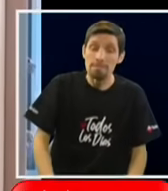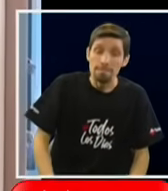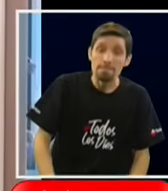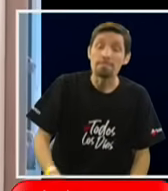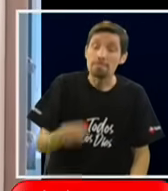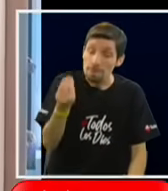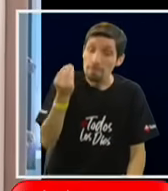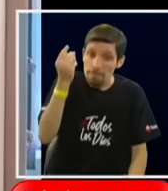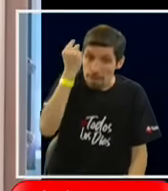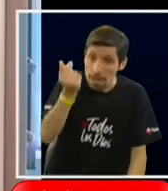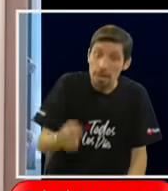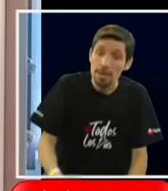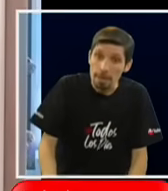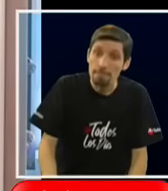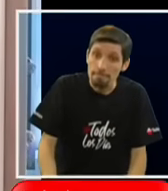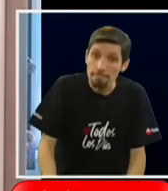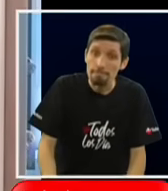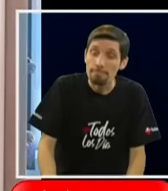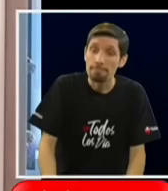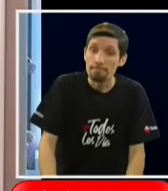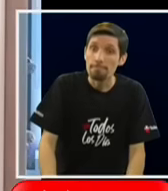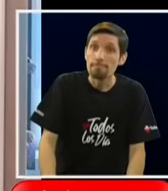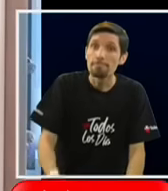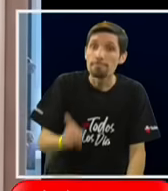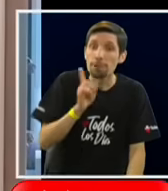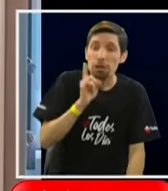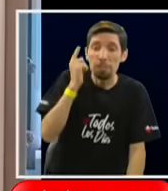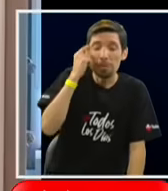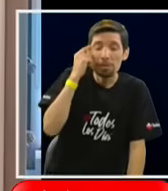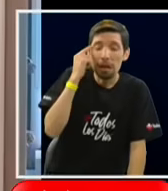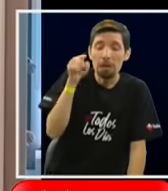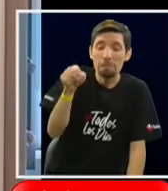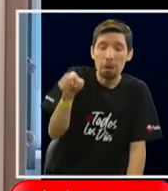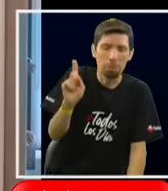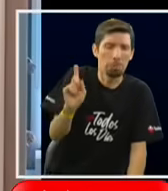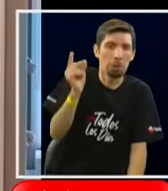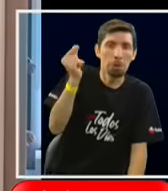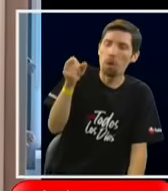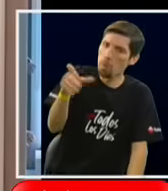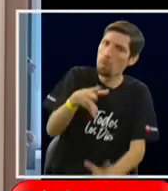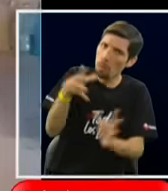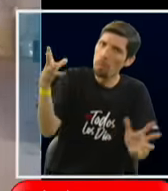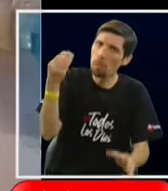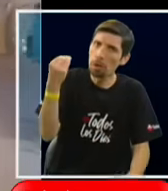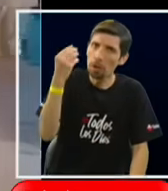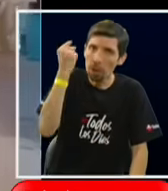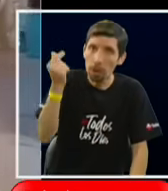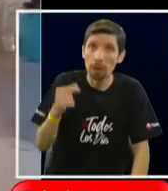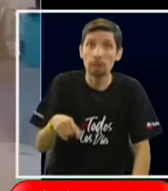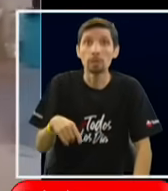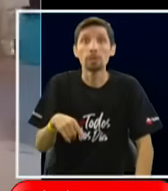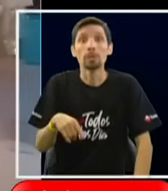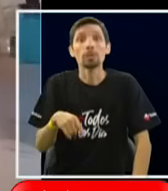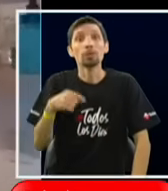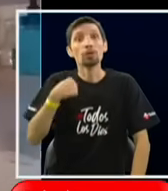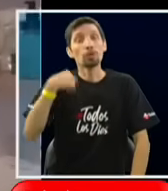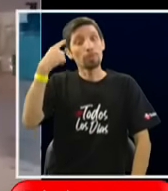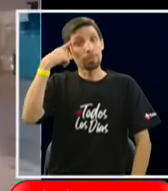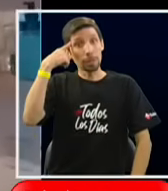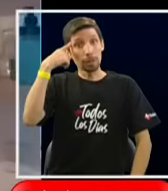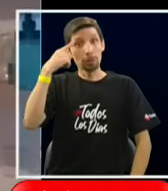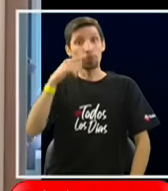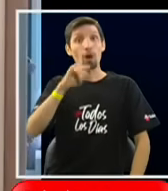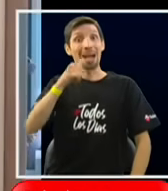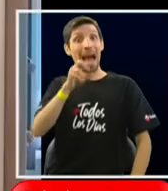¡Ja! ¡Buena idea! Mira, de que menos lo esperábamos. ¡Una gran idea! Yo les propongo hacer un live conmigo